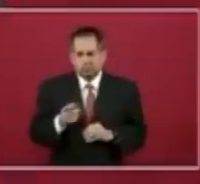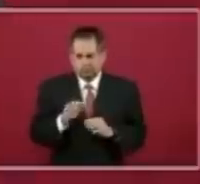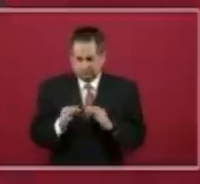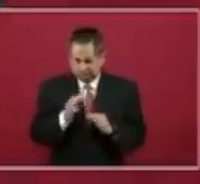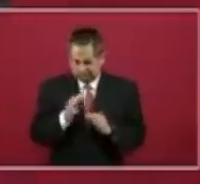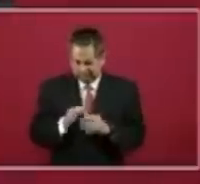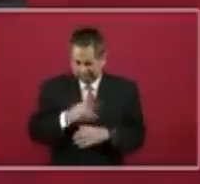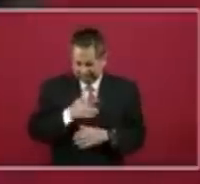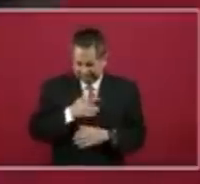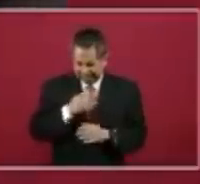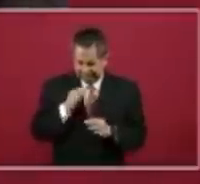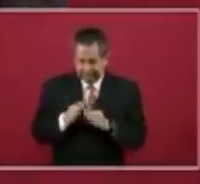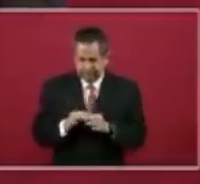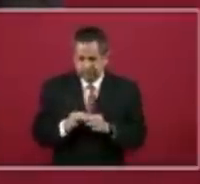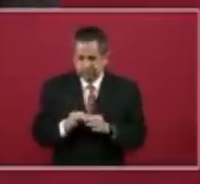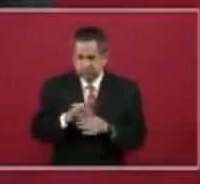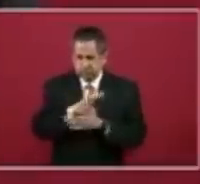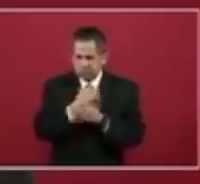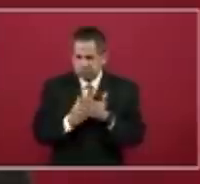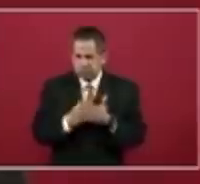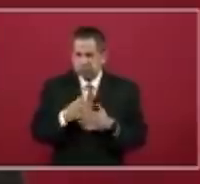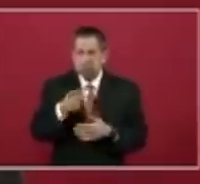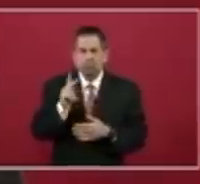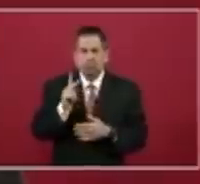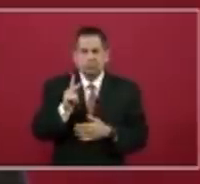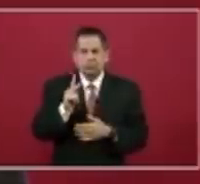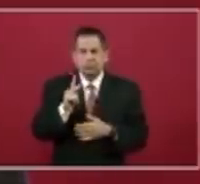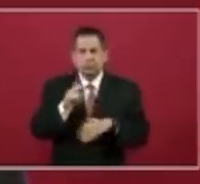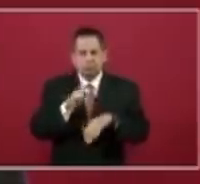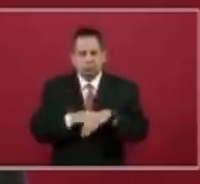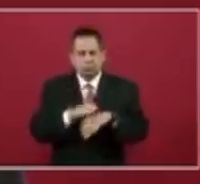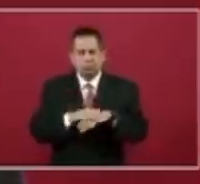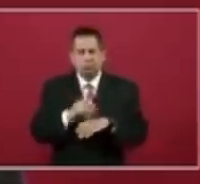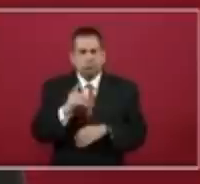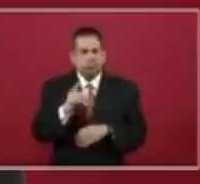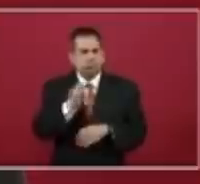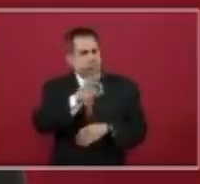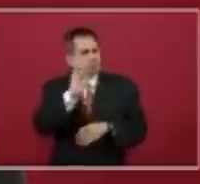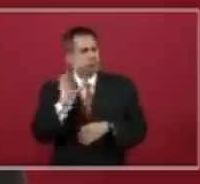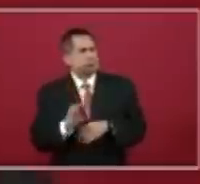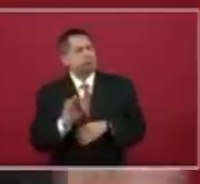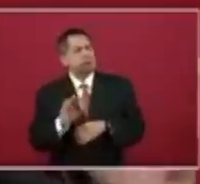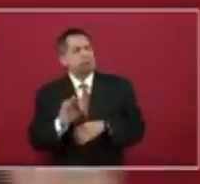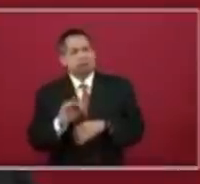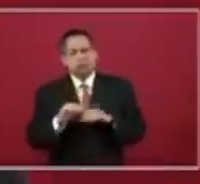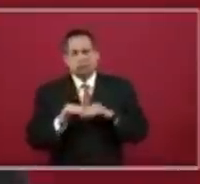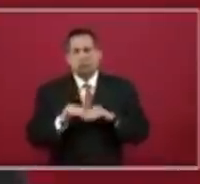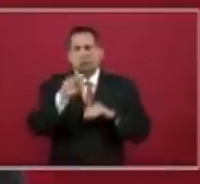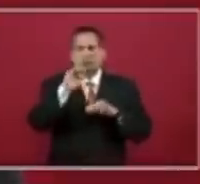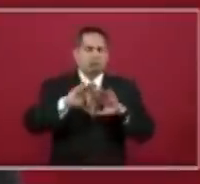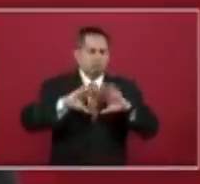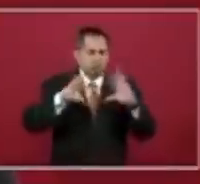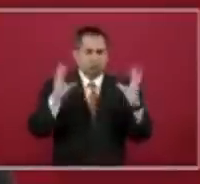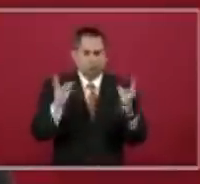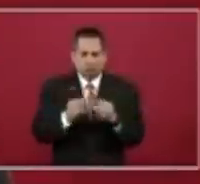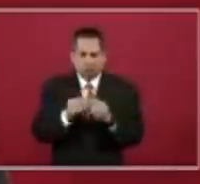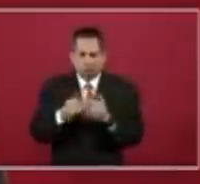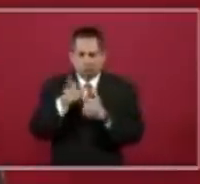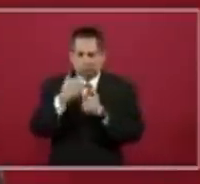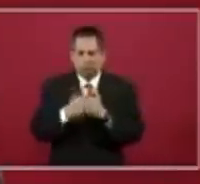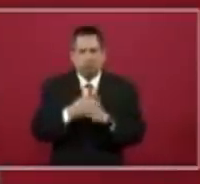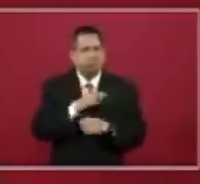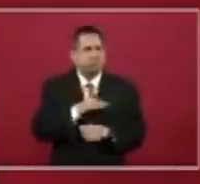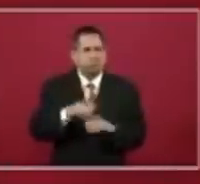exactamente no tengo el número de contratos, pero sí el porcentaje de todo el volumen contratado, que es un poco